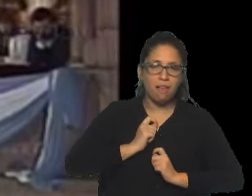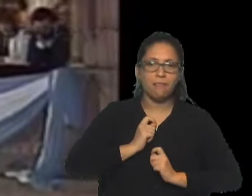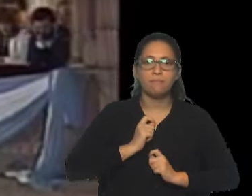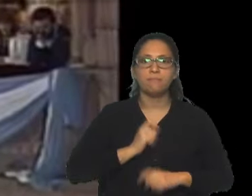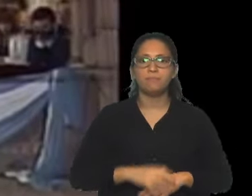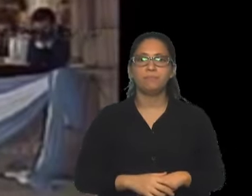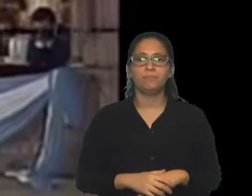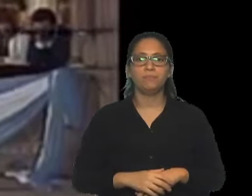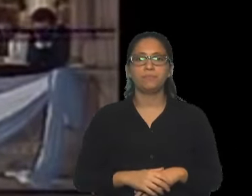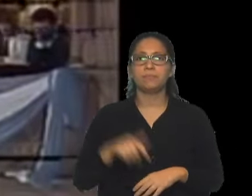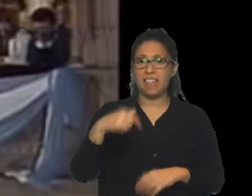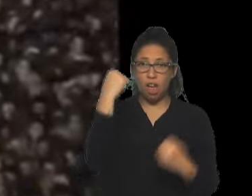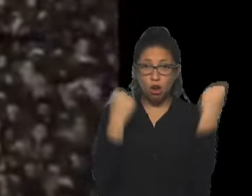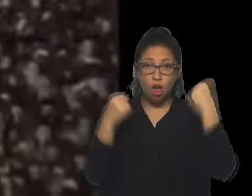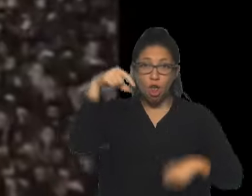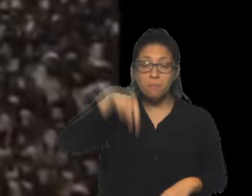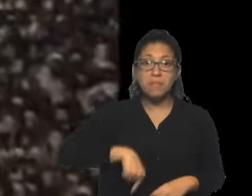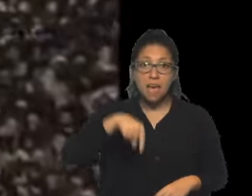Frente a esta economía